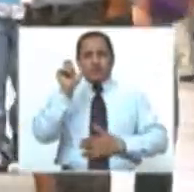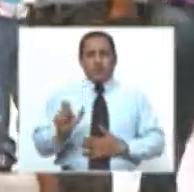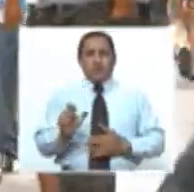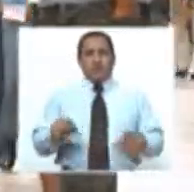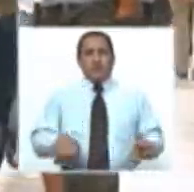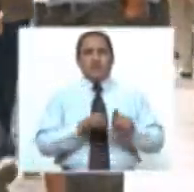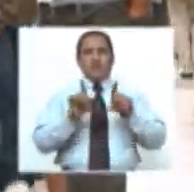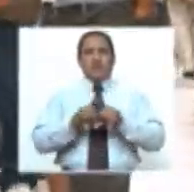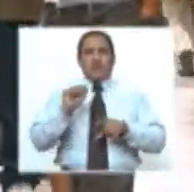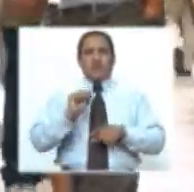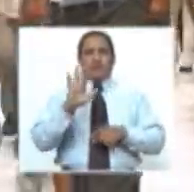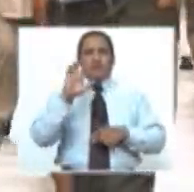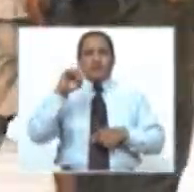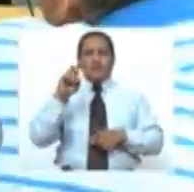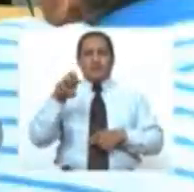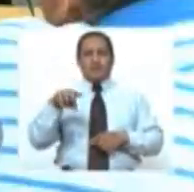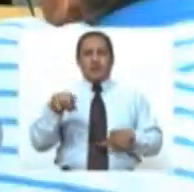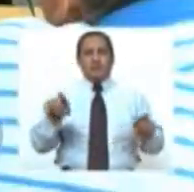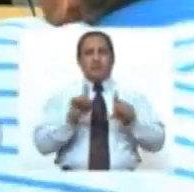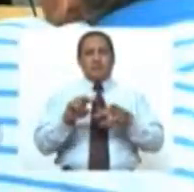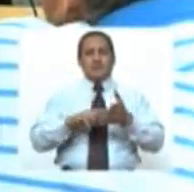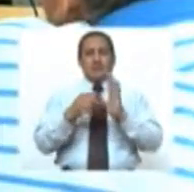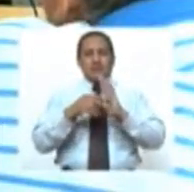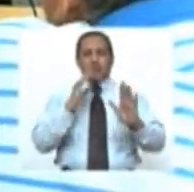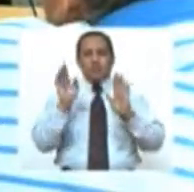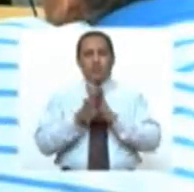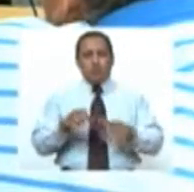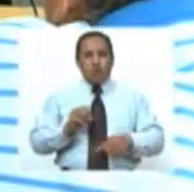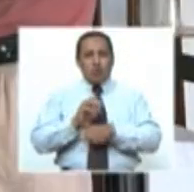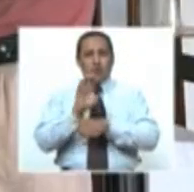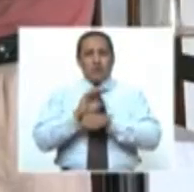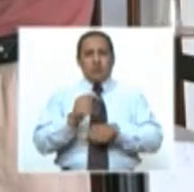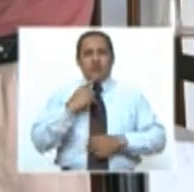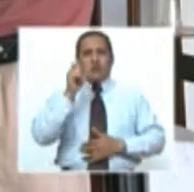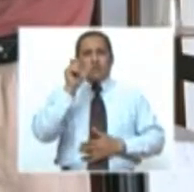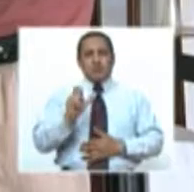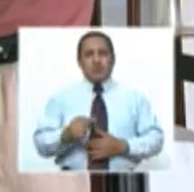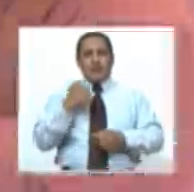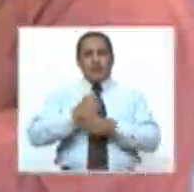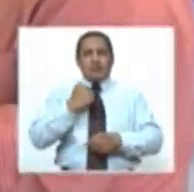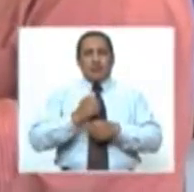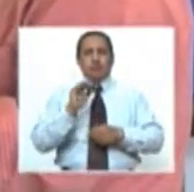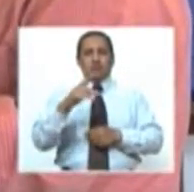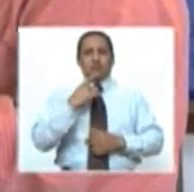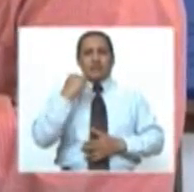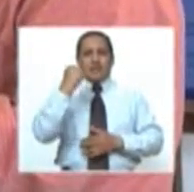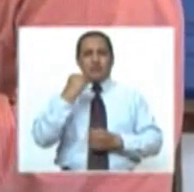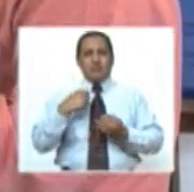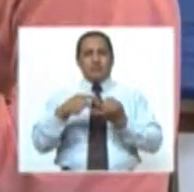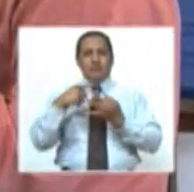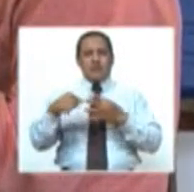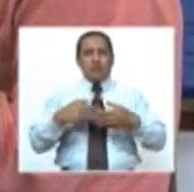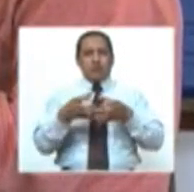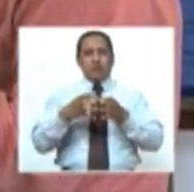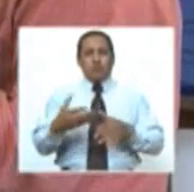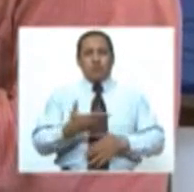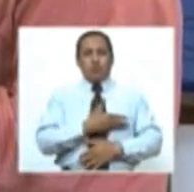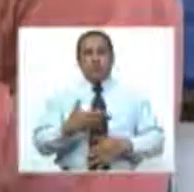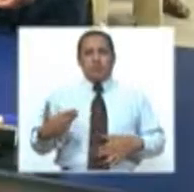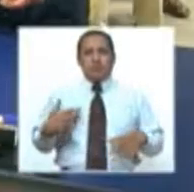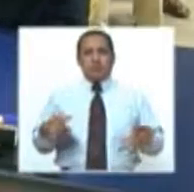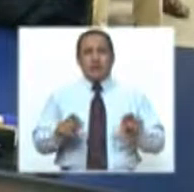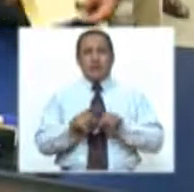Personales, APDP, a la que le corresponde orientar al ciudadano a ejercer sus derechos y a las entidades públicas